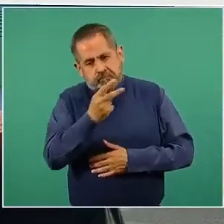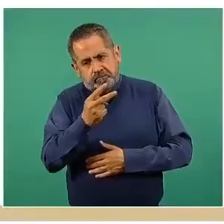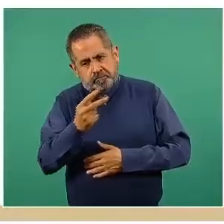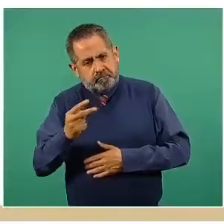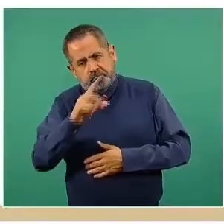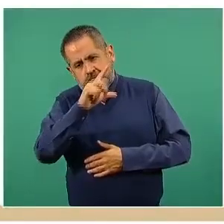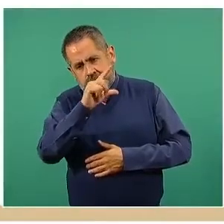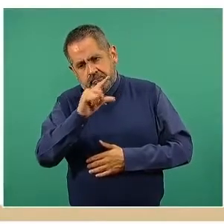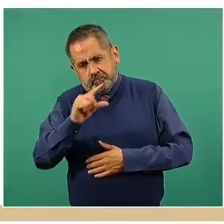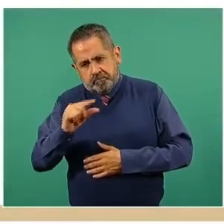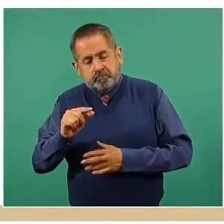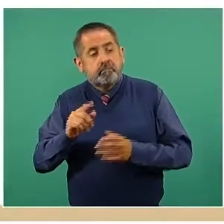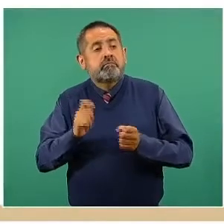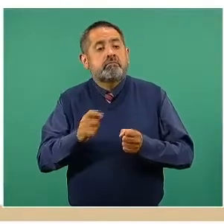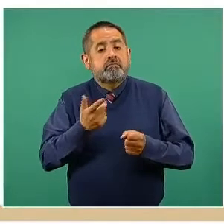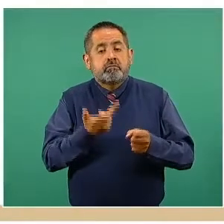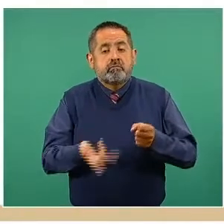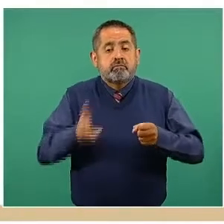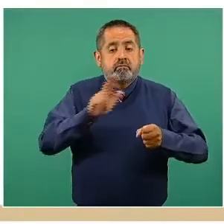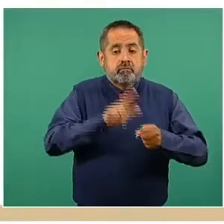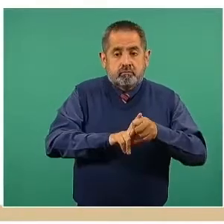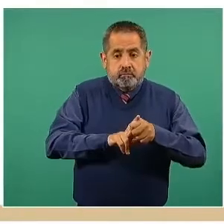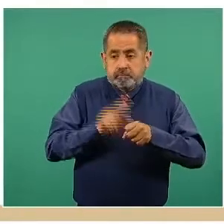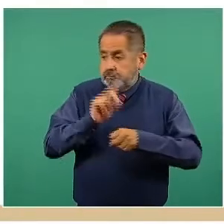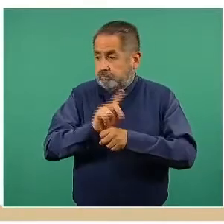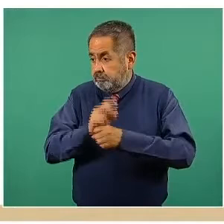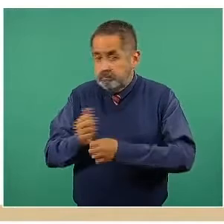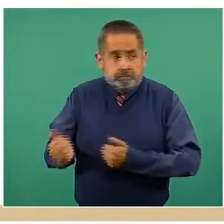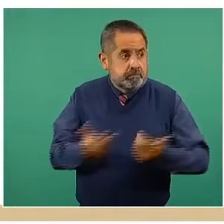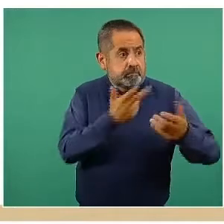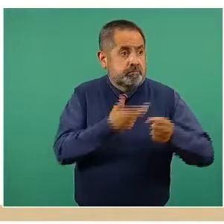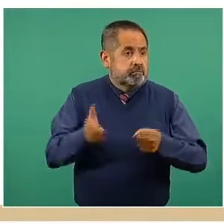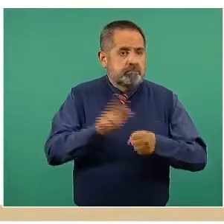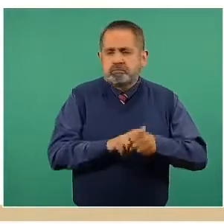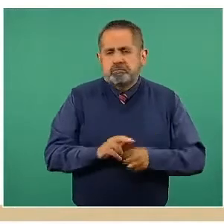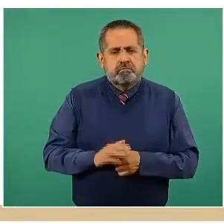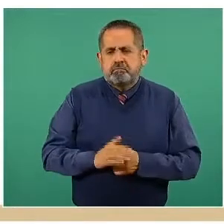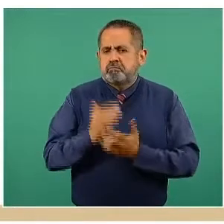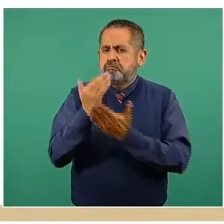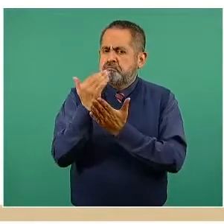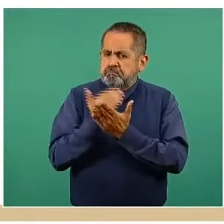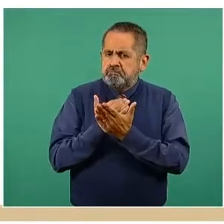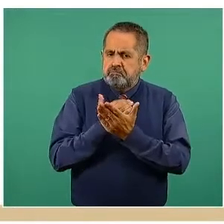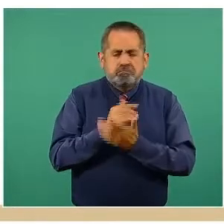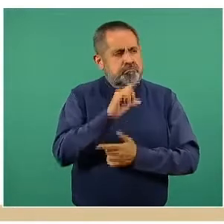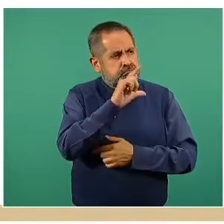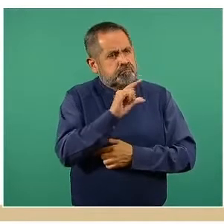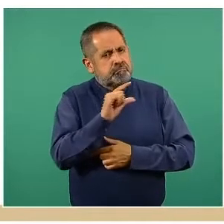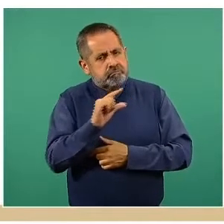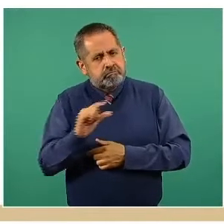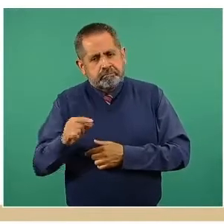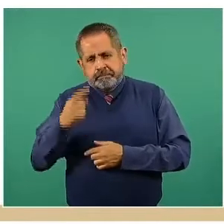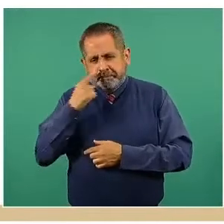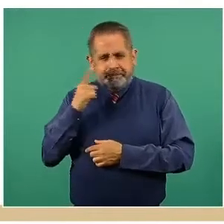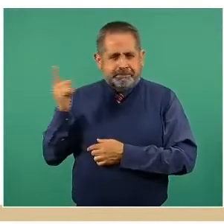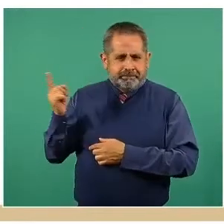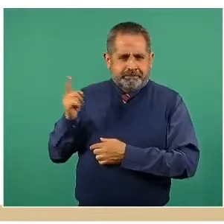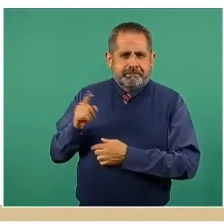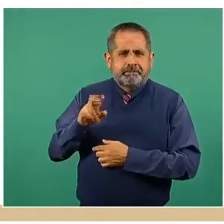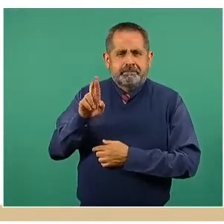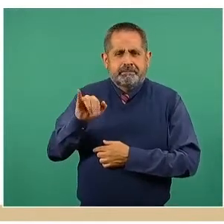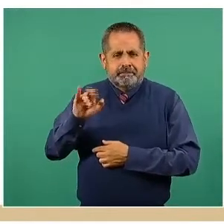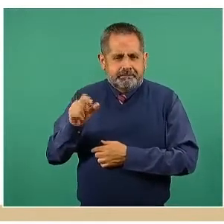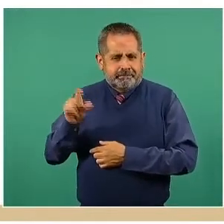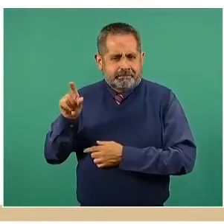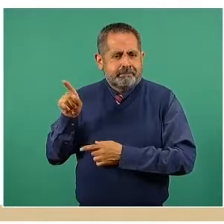descendente en las hospitalizaciones diarias. Recordemos que esta gráfica tiene como su fuente la red IRAG, o